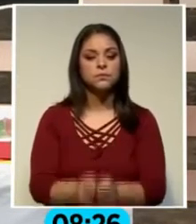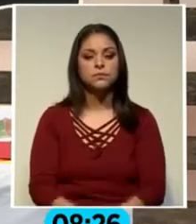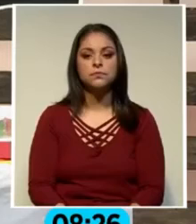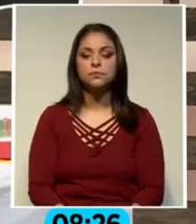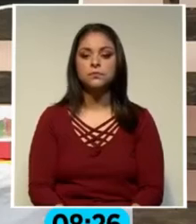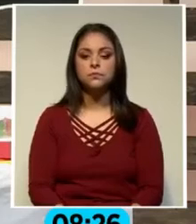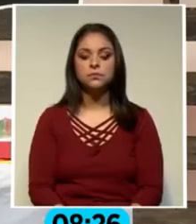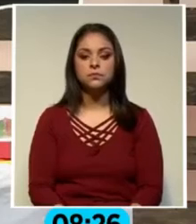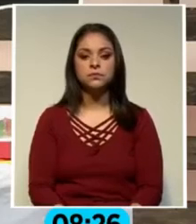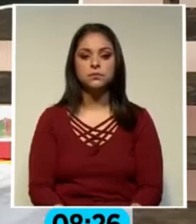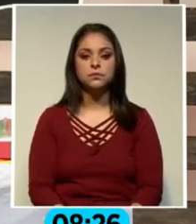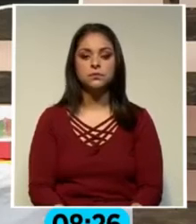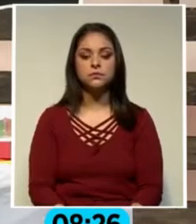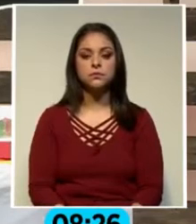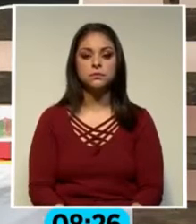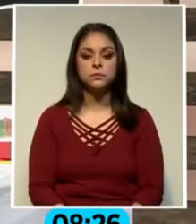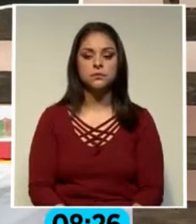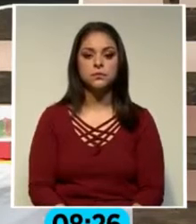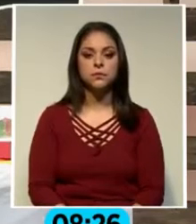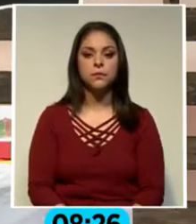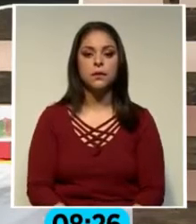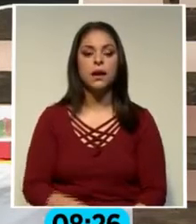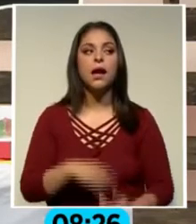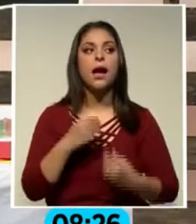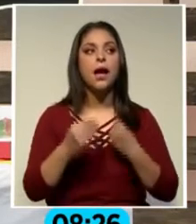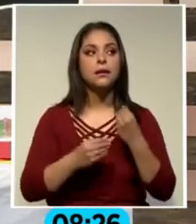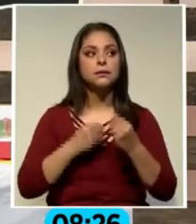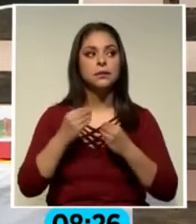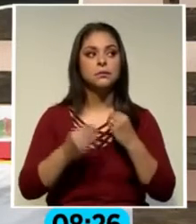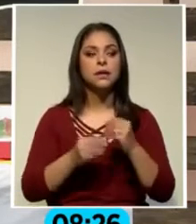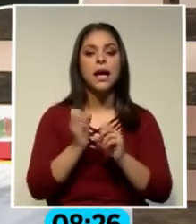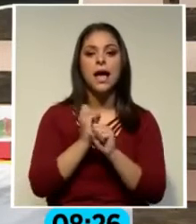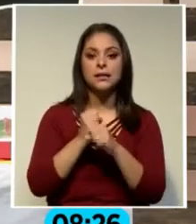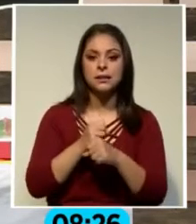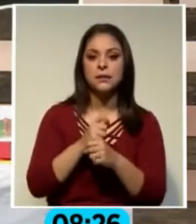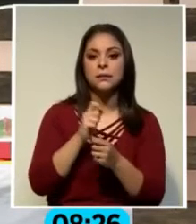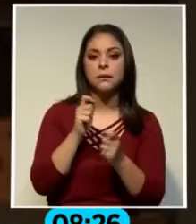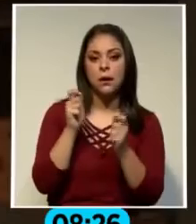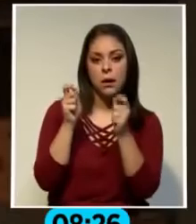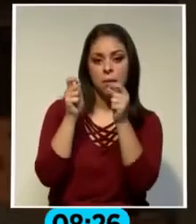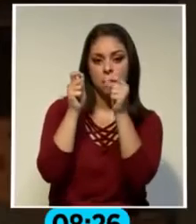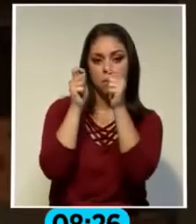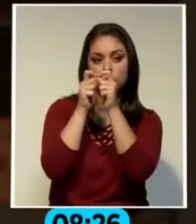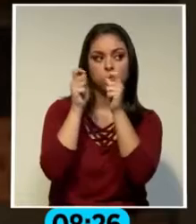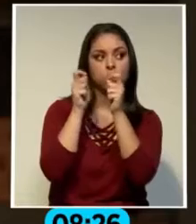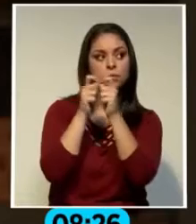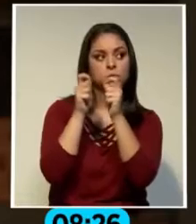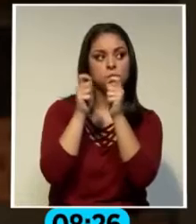veamos. Entonces, lo que hacemos es hacer puntitos alrededor.